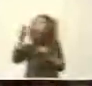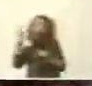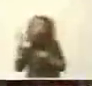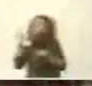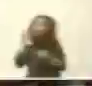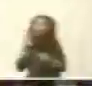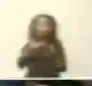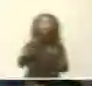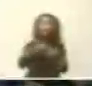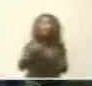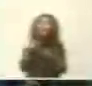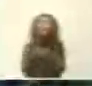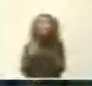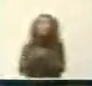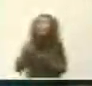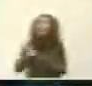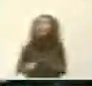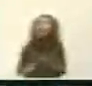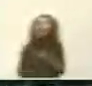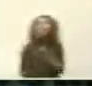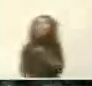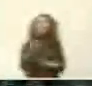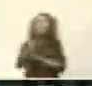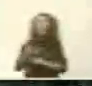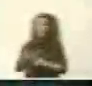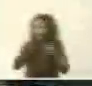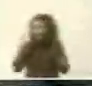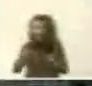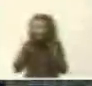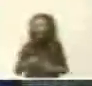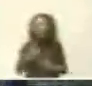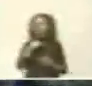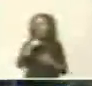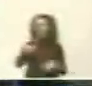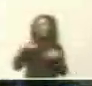comprobado, sale solo la verdad, no es complicado.